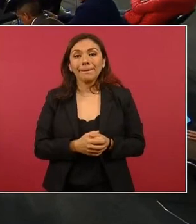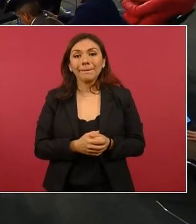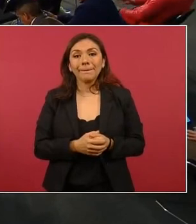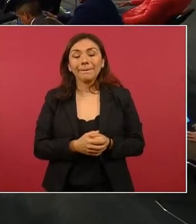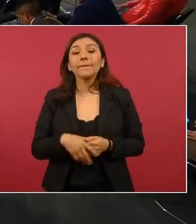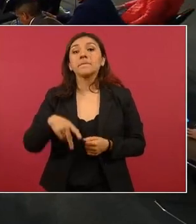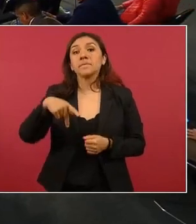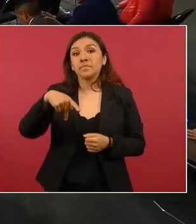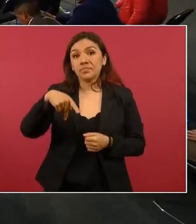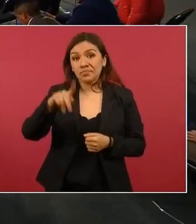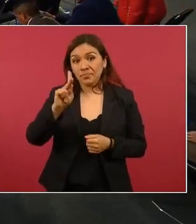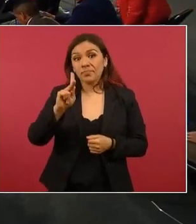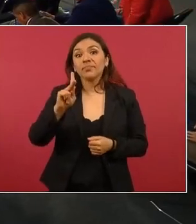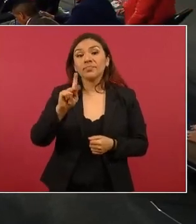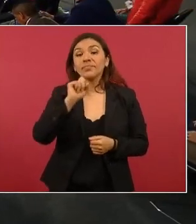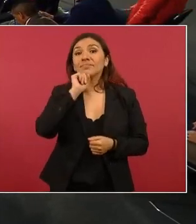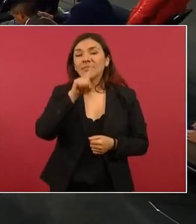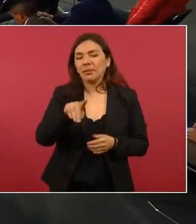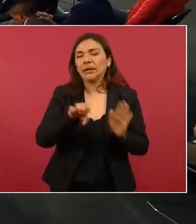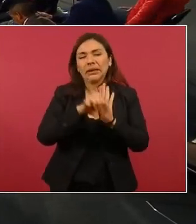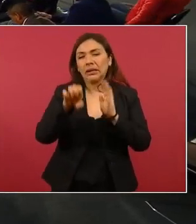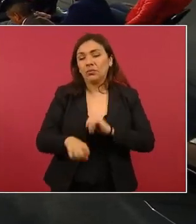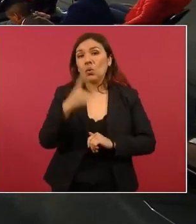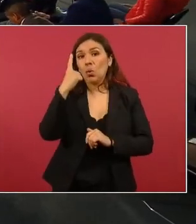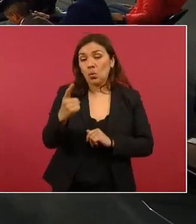Y además, un crédito